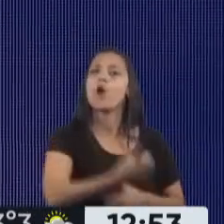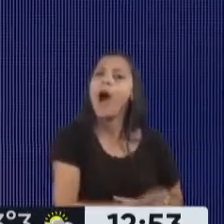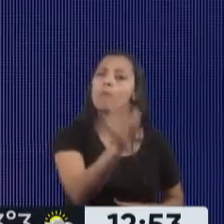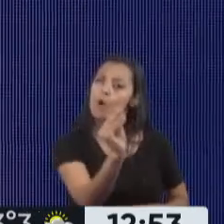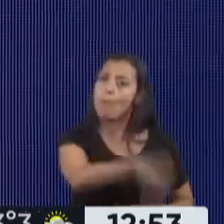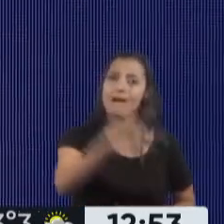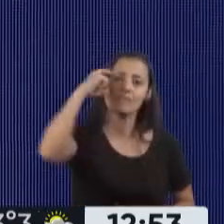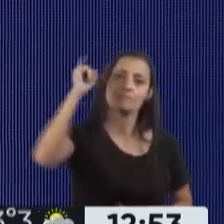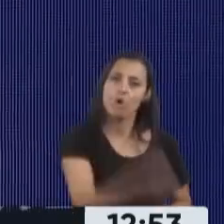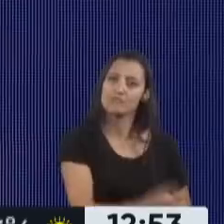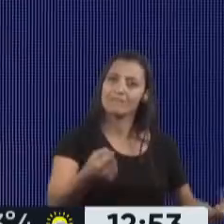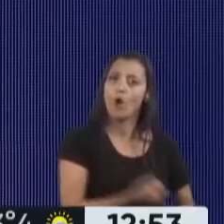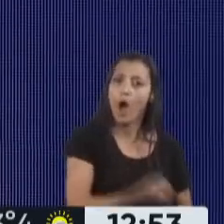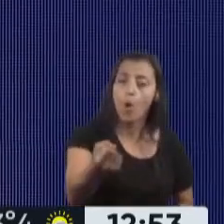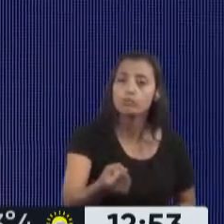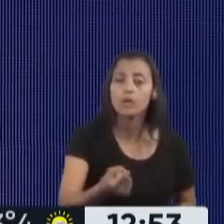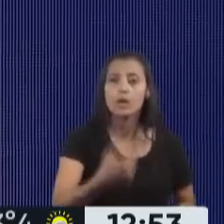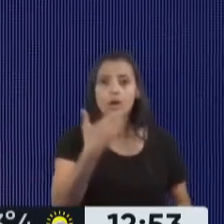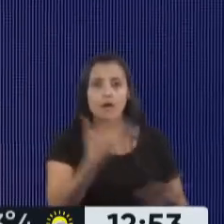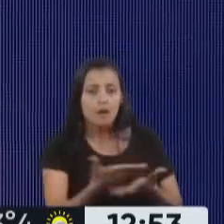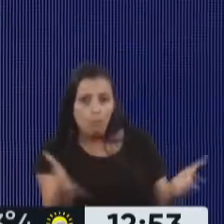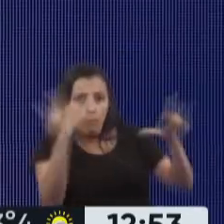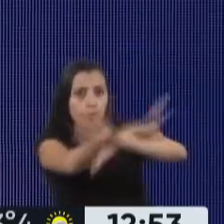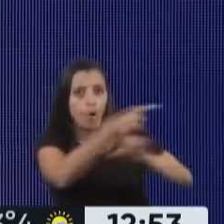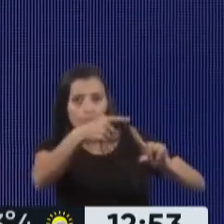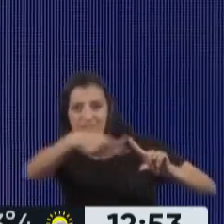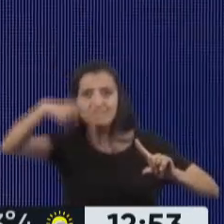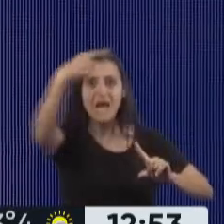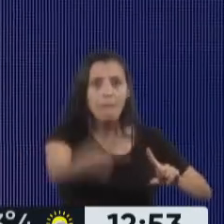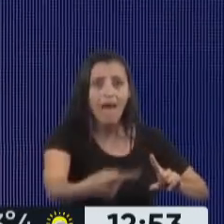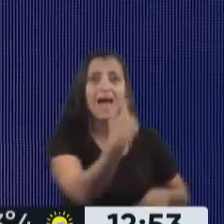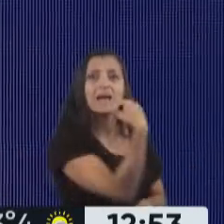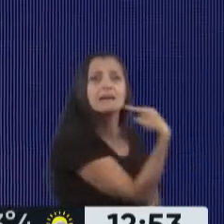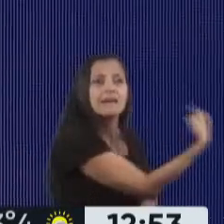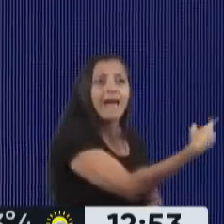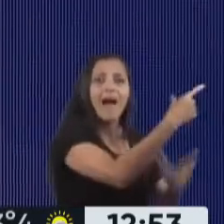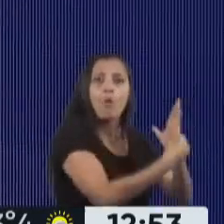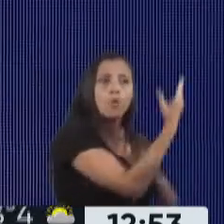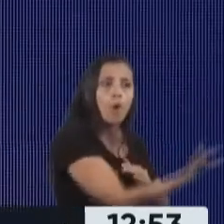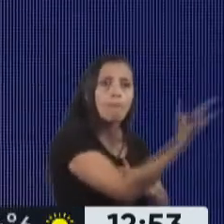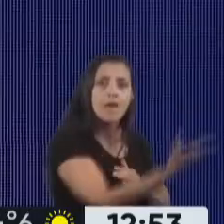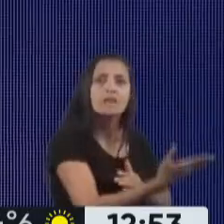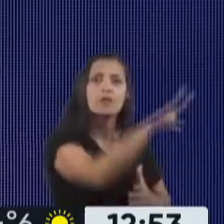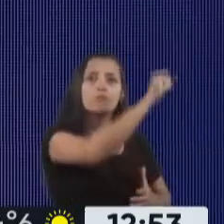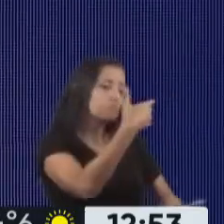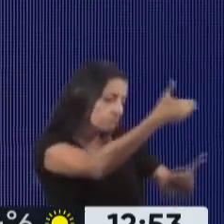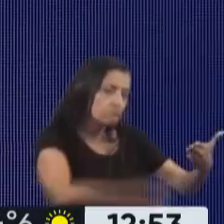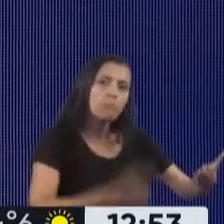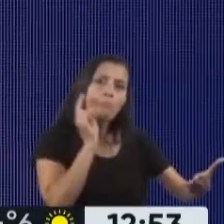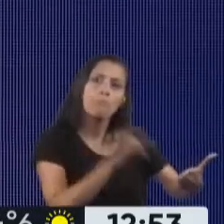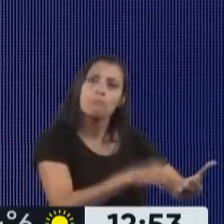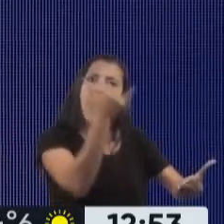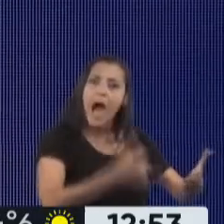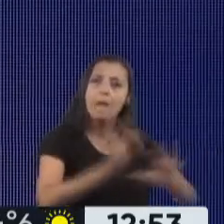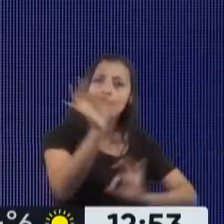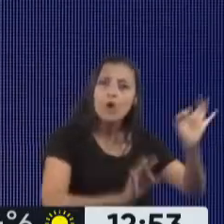Lo más sorprendente es que a la semana siguiente cada uno de los ministros me trajo un programa de reducción y de